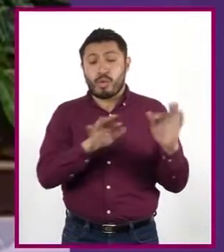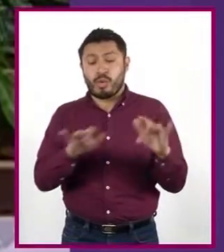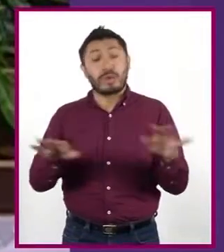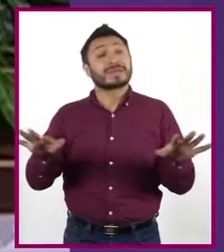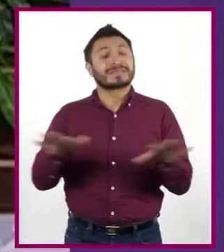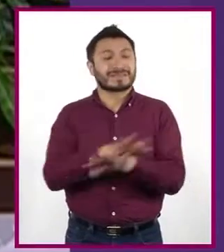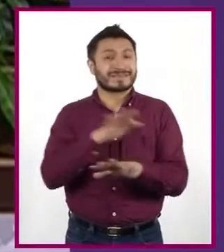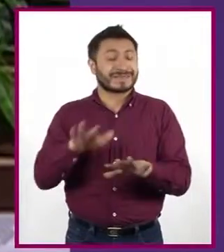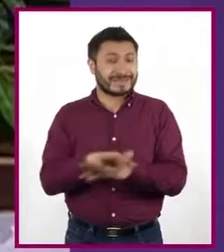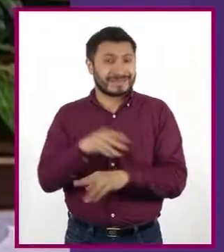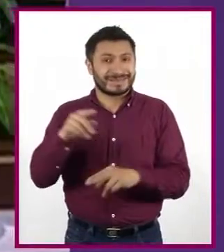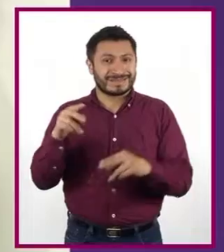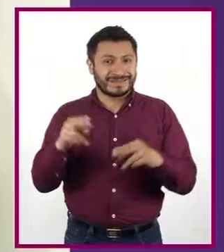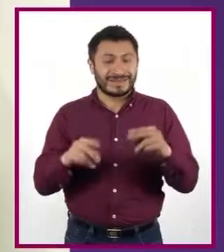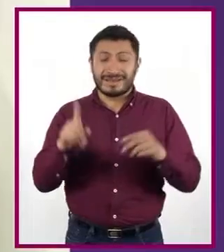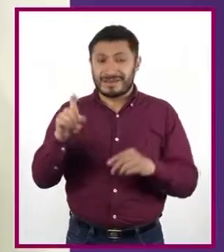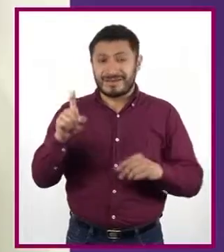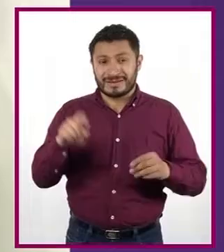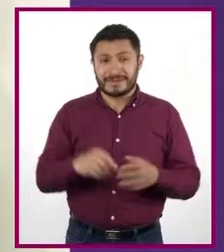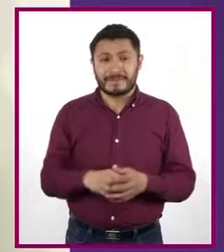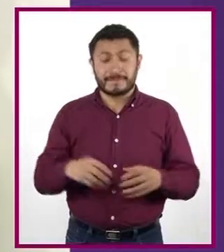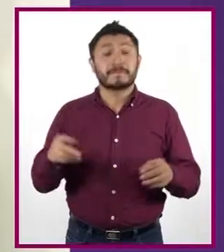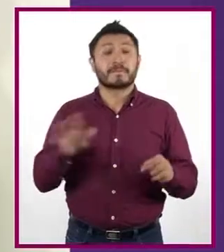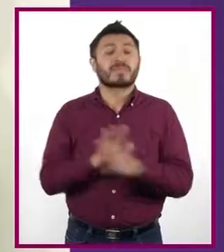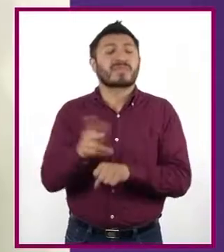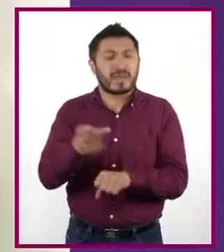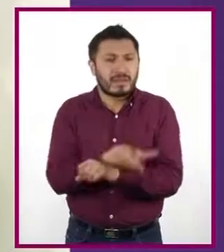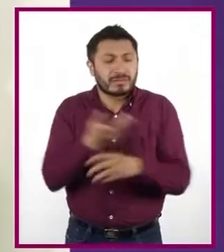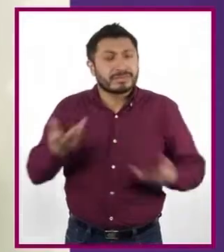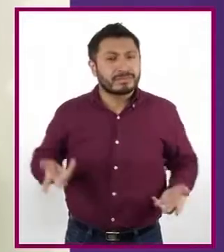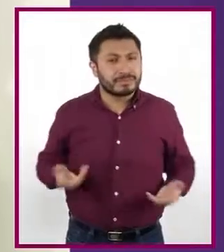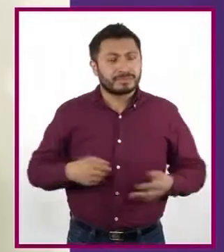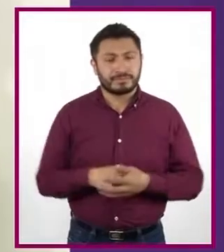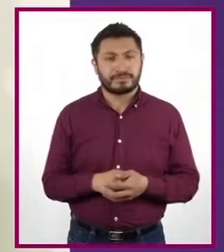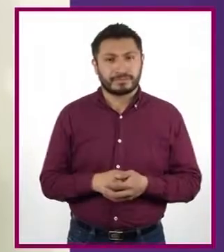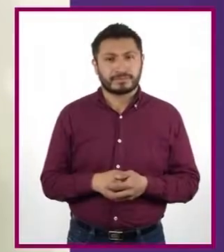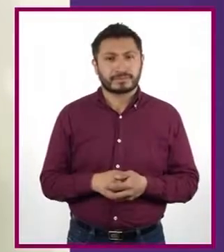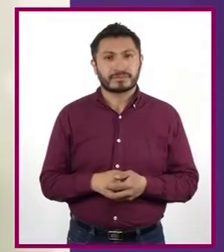corrientes del agua. ¿Y qué puede pasar? Bueno, si se